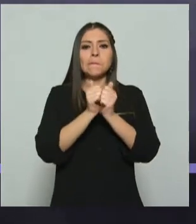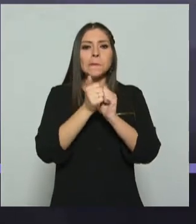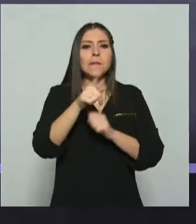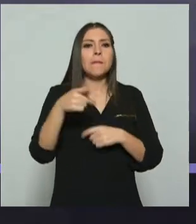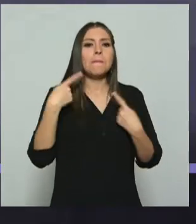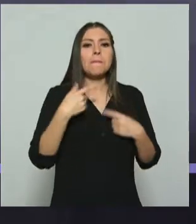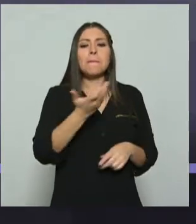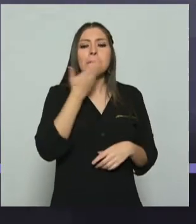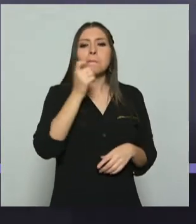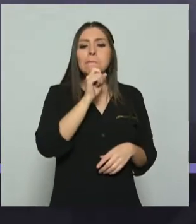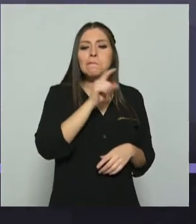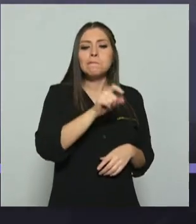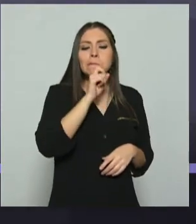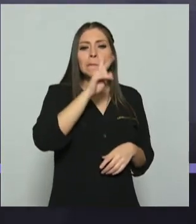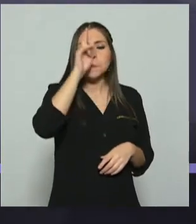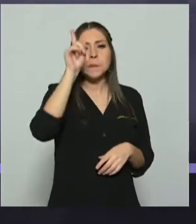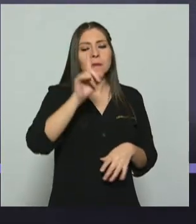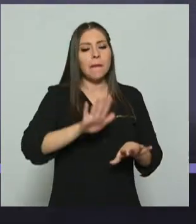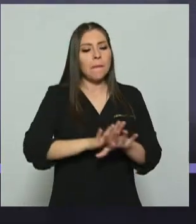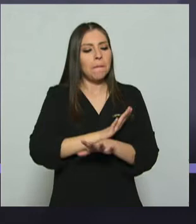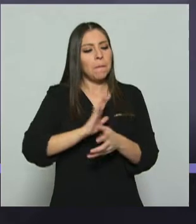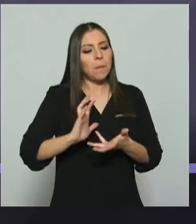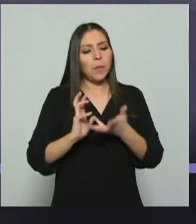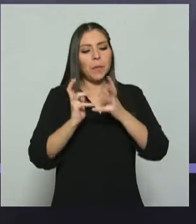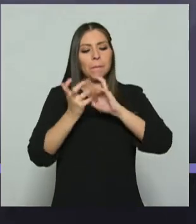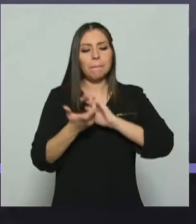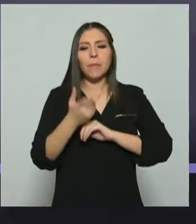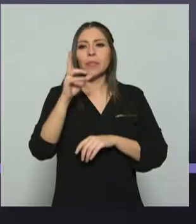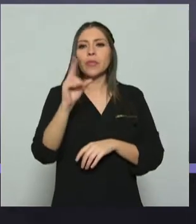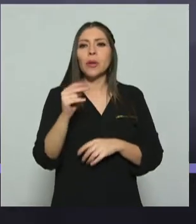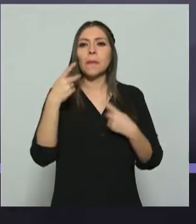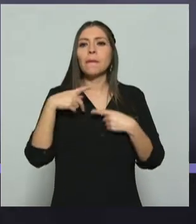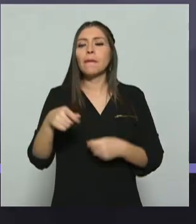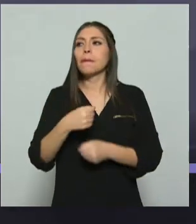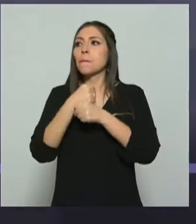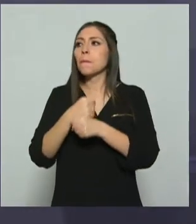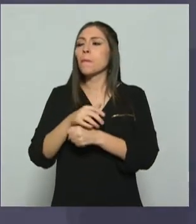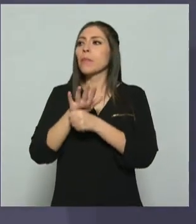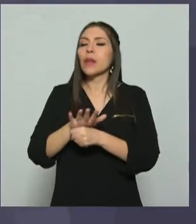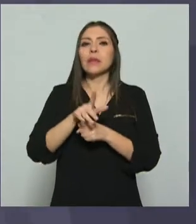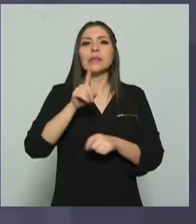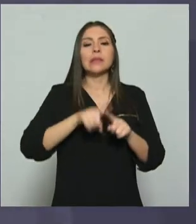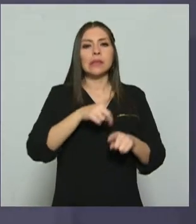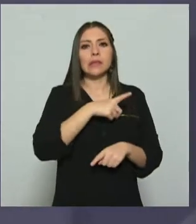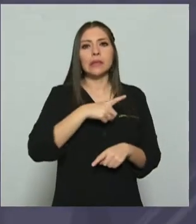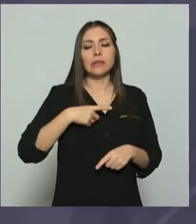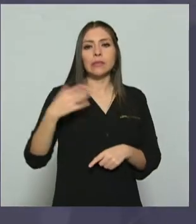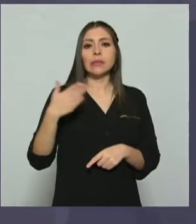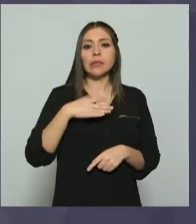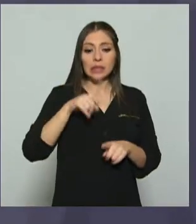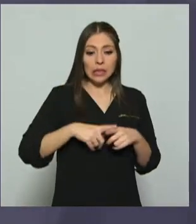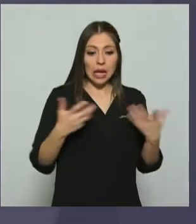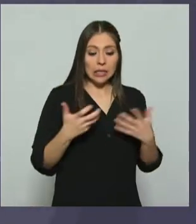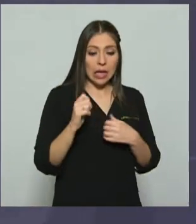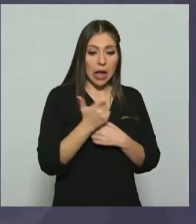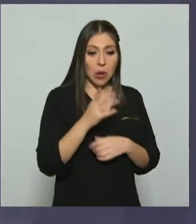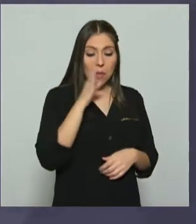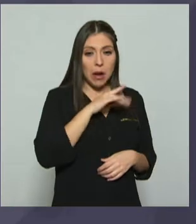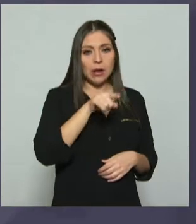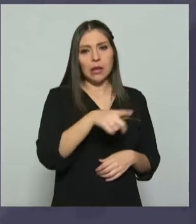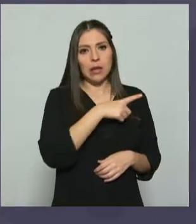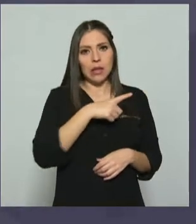y dejamos de ejercer presión sobre las víctimas, porque quien tiene que hacerse responsable es el agresor. Nosotras tenemos